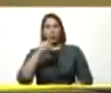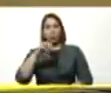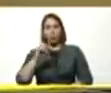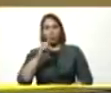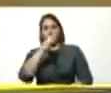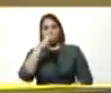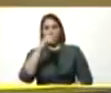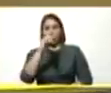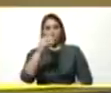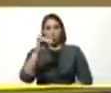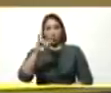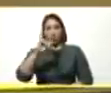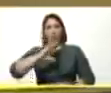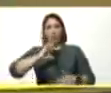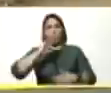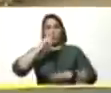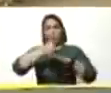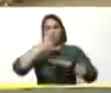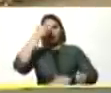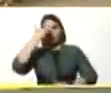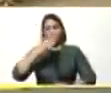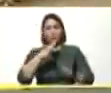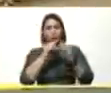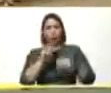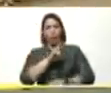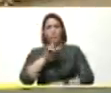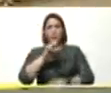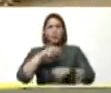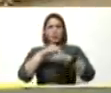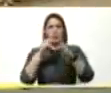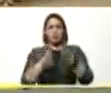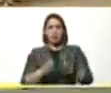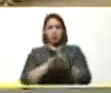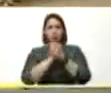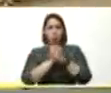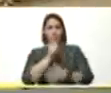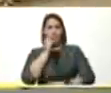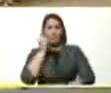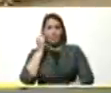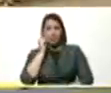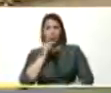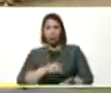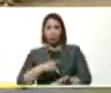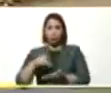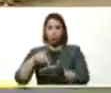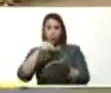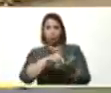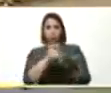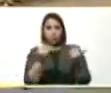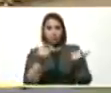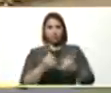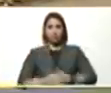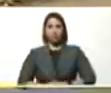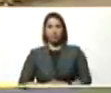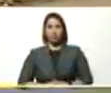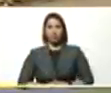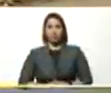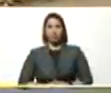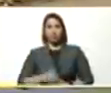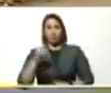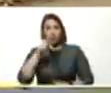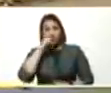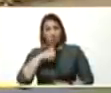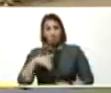Aragua, a todos los viceministros, compañeros, compañeras presentes y sobre todo al pueblo, a